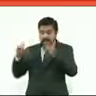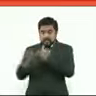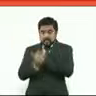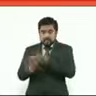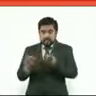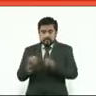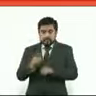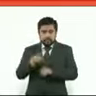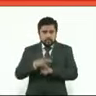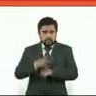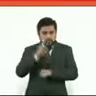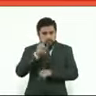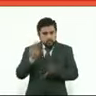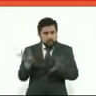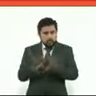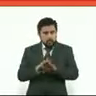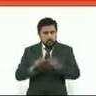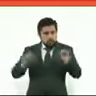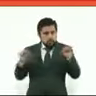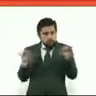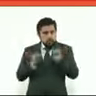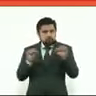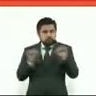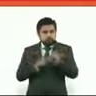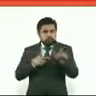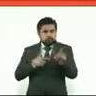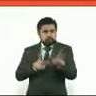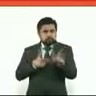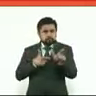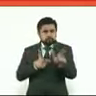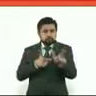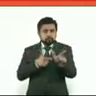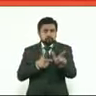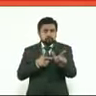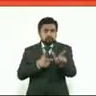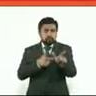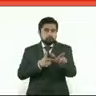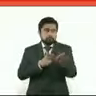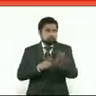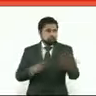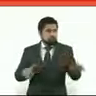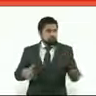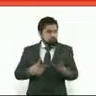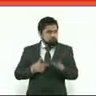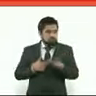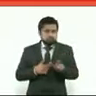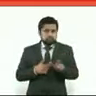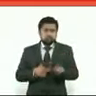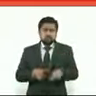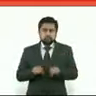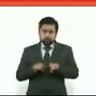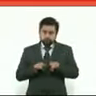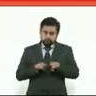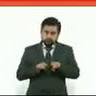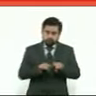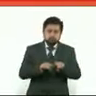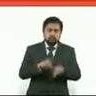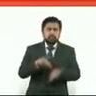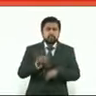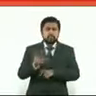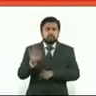realmente espectacular. No han cesado en este duelo y el keniano se ve como que no los va a